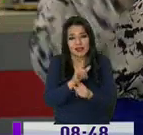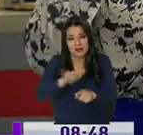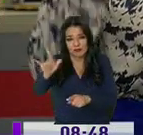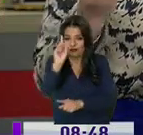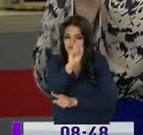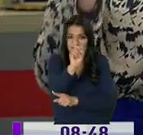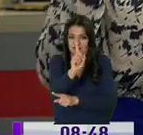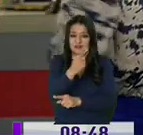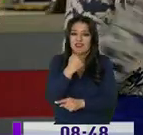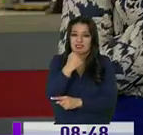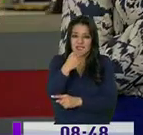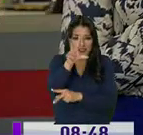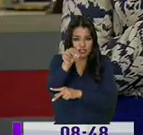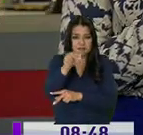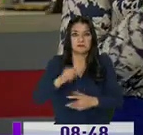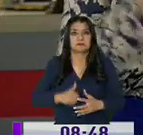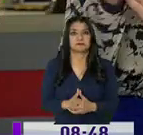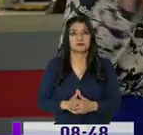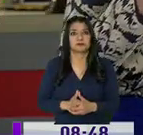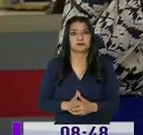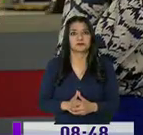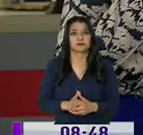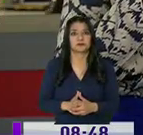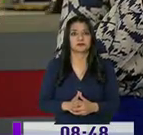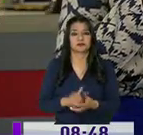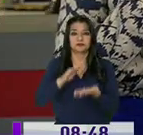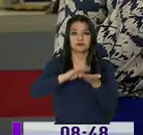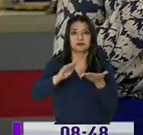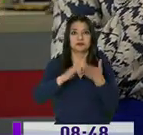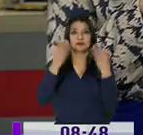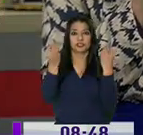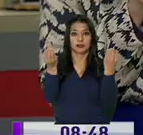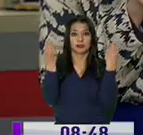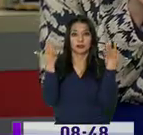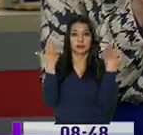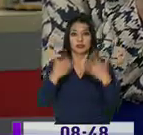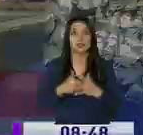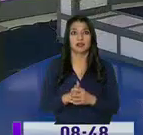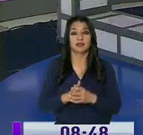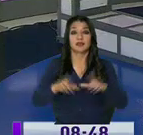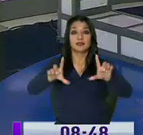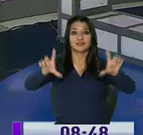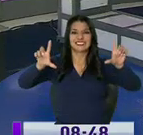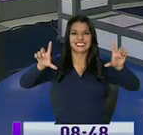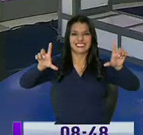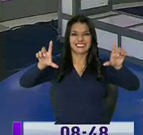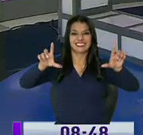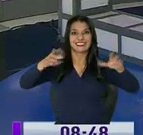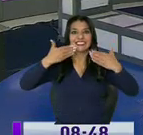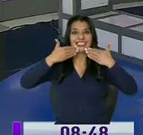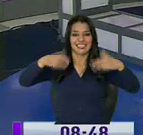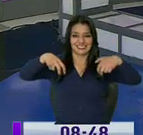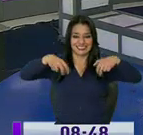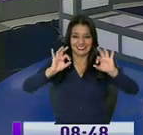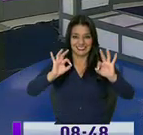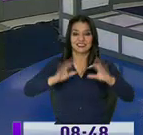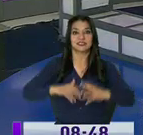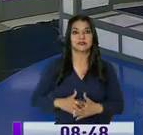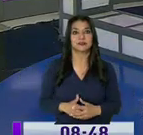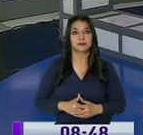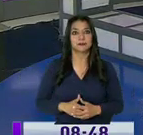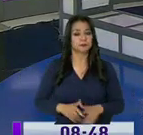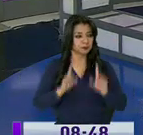hay que decirle que no. Oiga, yo me olvidé de algo, le iba a contar ahora que estoy aquí. Toma abierta, por favor, hágase la luz, gracias. ¿Sabe